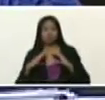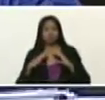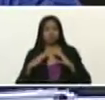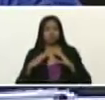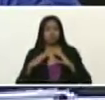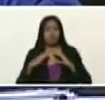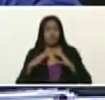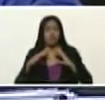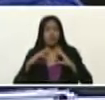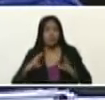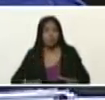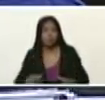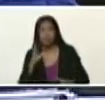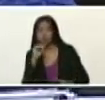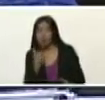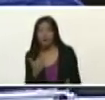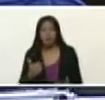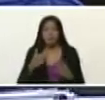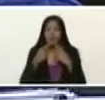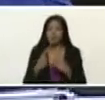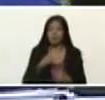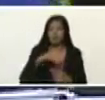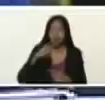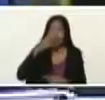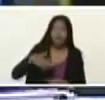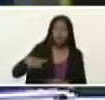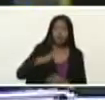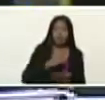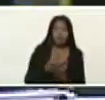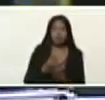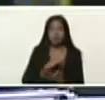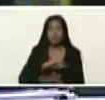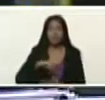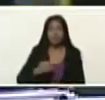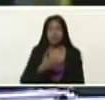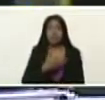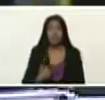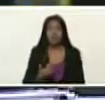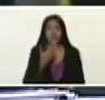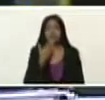trabajar y de beneficiar a nuestro pueblo. Por eso quiero anunciar